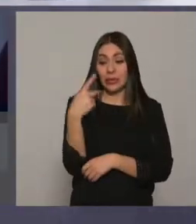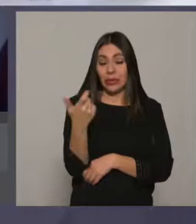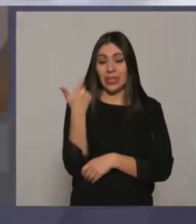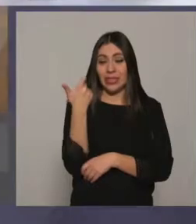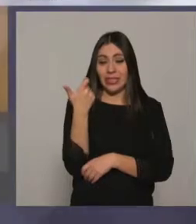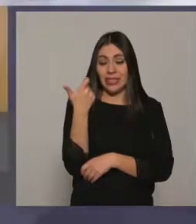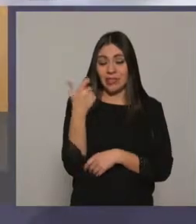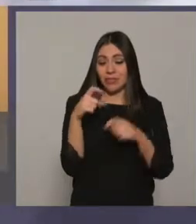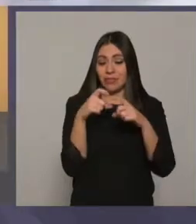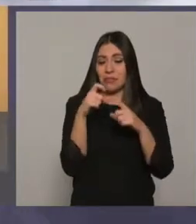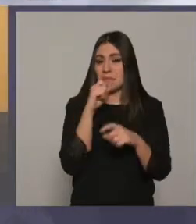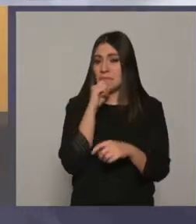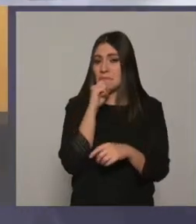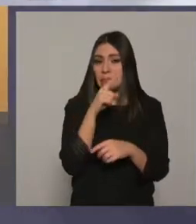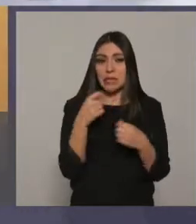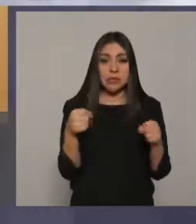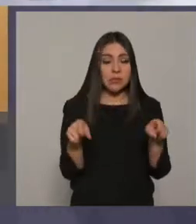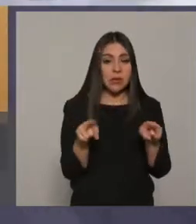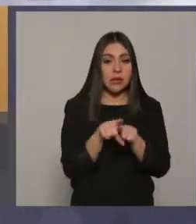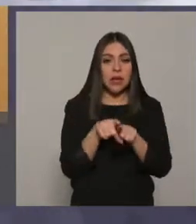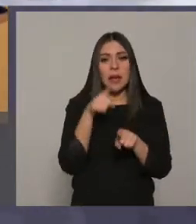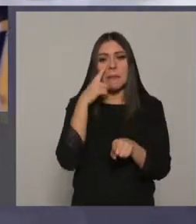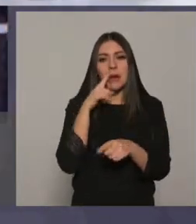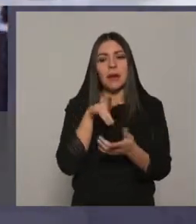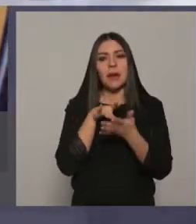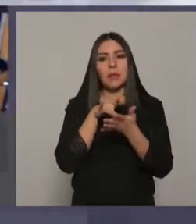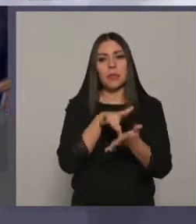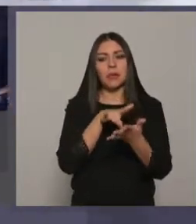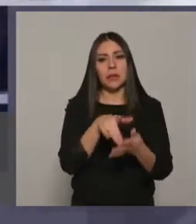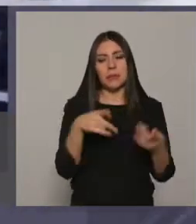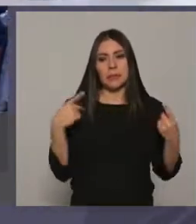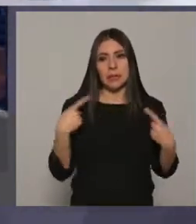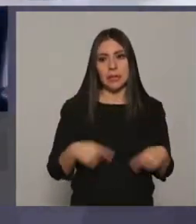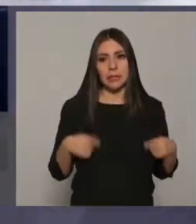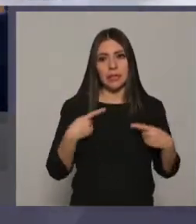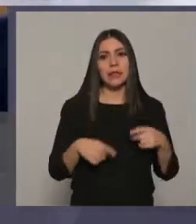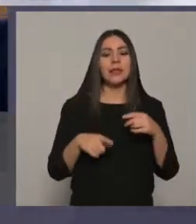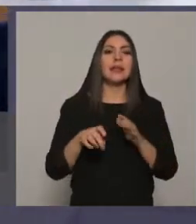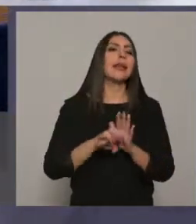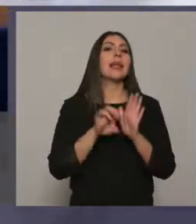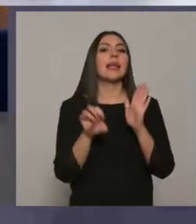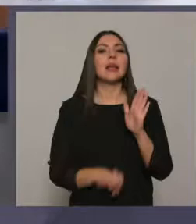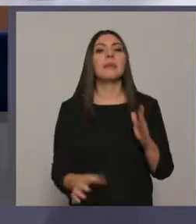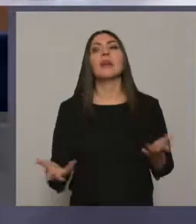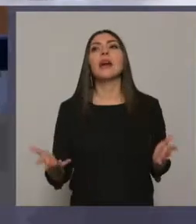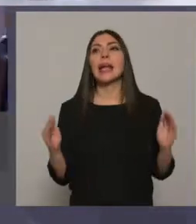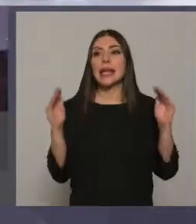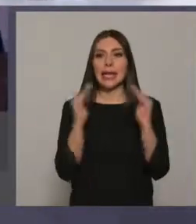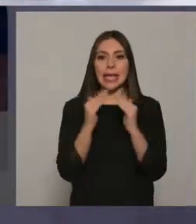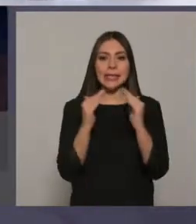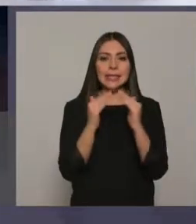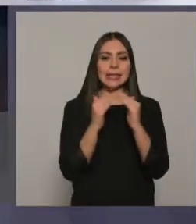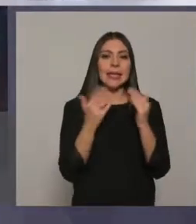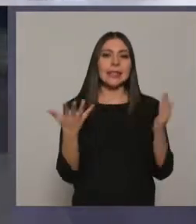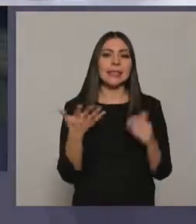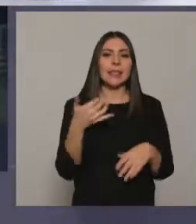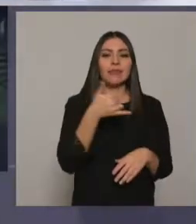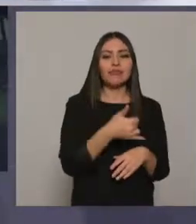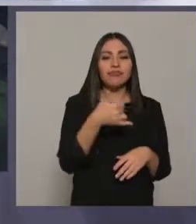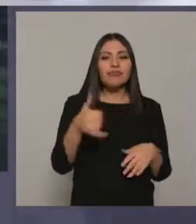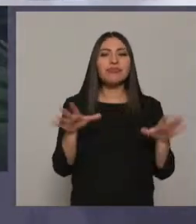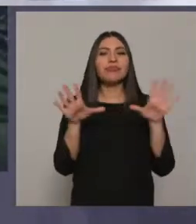parte de sentido social, en donde todo lo que son viviendas de interés social y popular en función de su